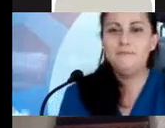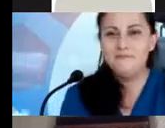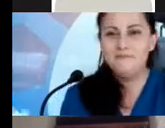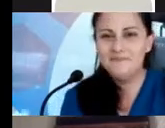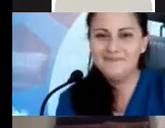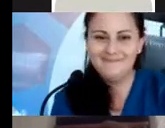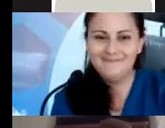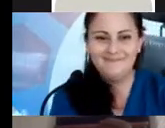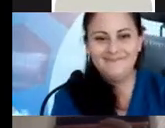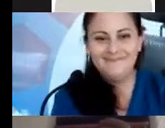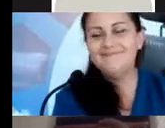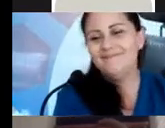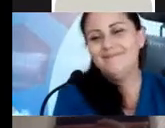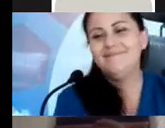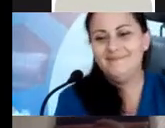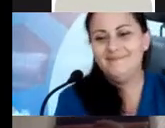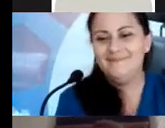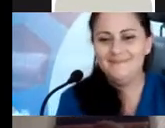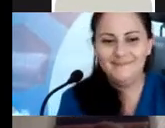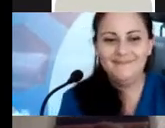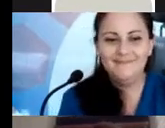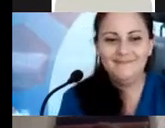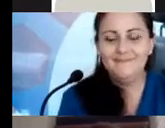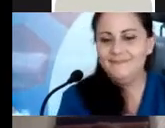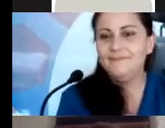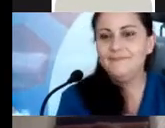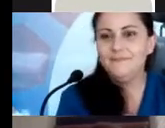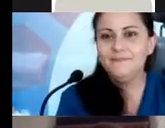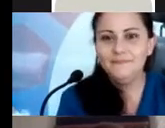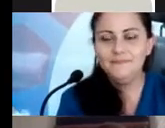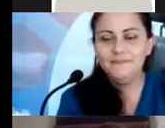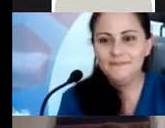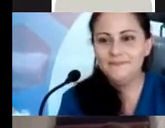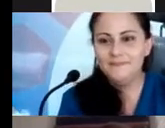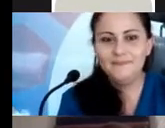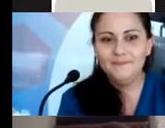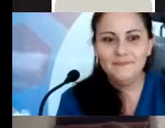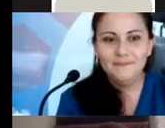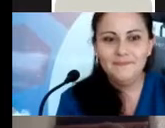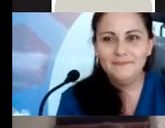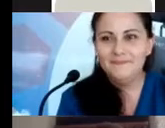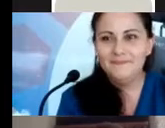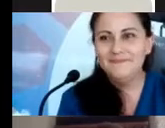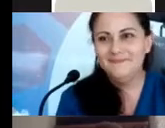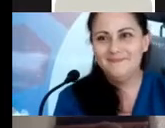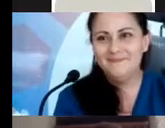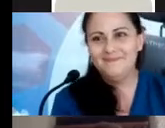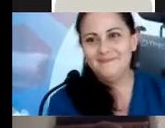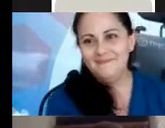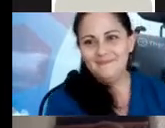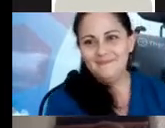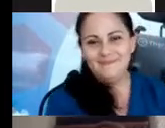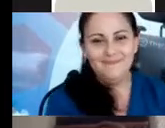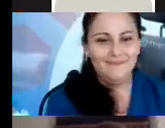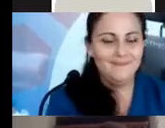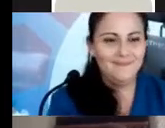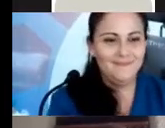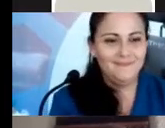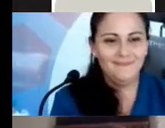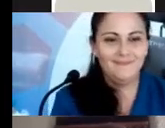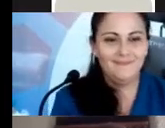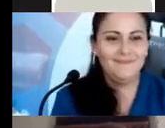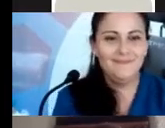sobre parálisis cerebral infantil y dando razones especiales del por qué estamos haciendo un